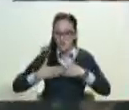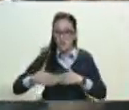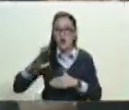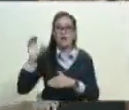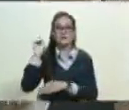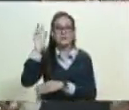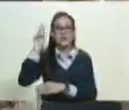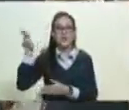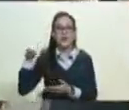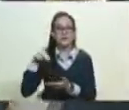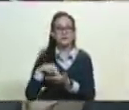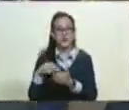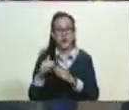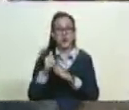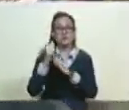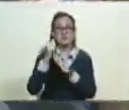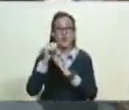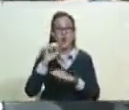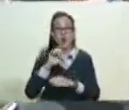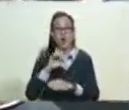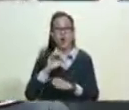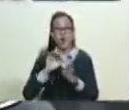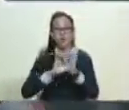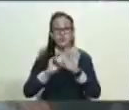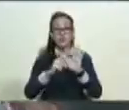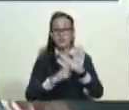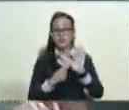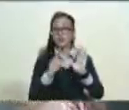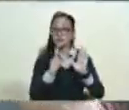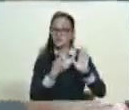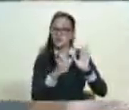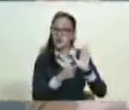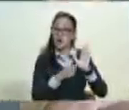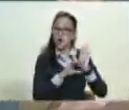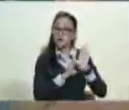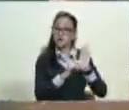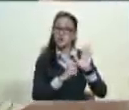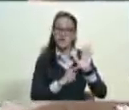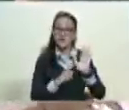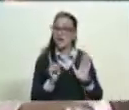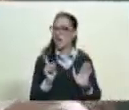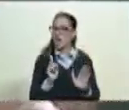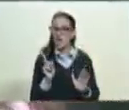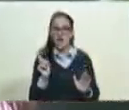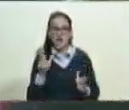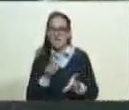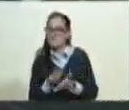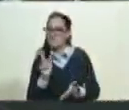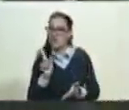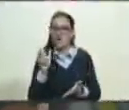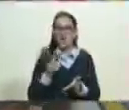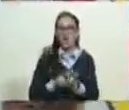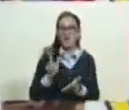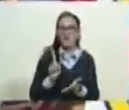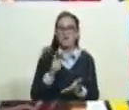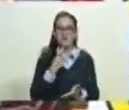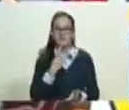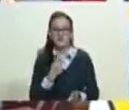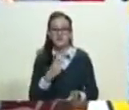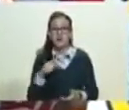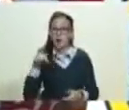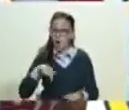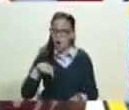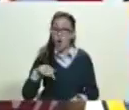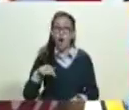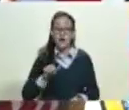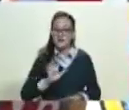Asamblea Nacional Constituyente. Se decía que la constituyente no iba, y no solamente es que el día de